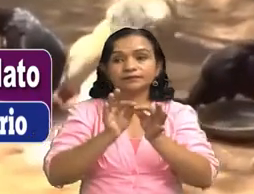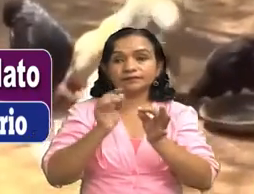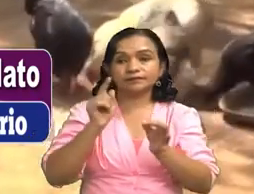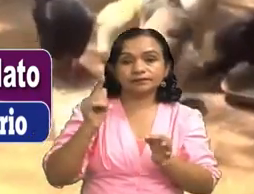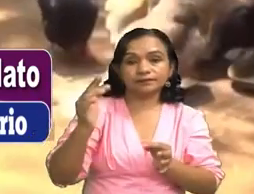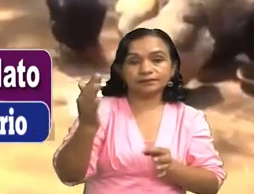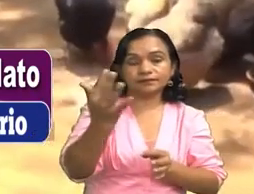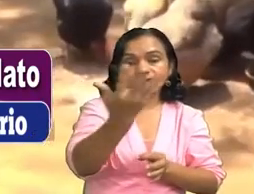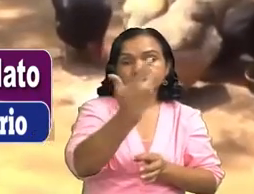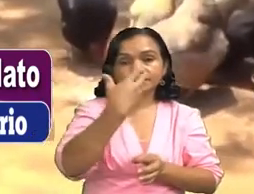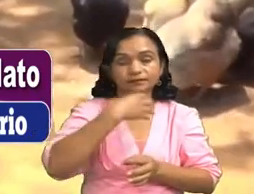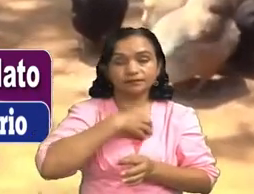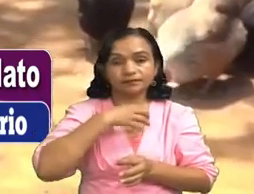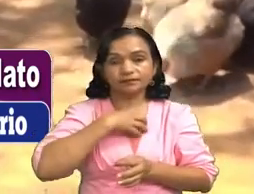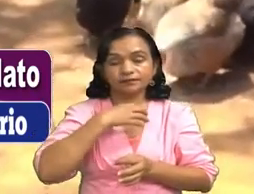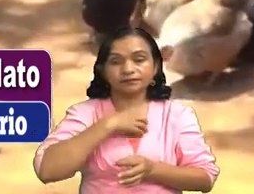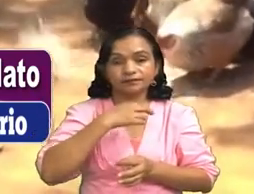nosotros.